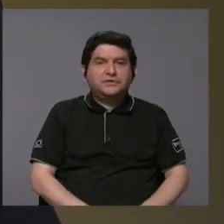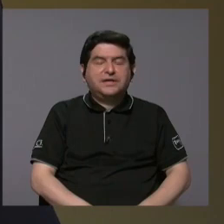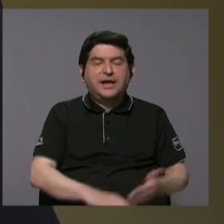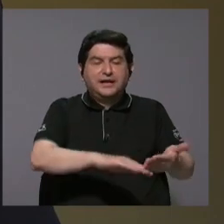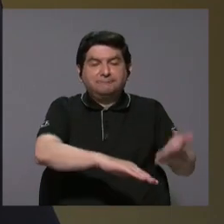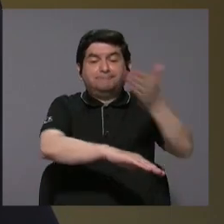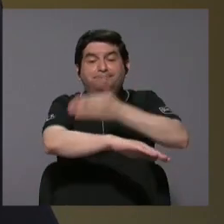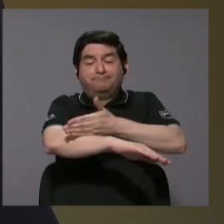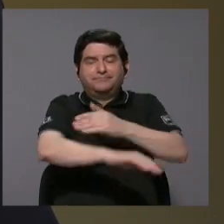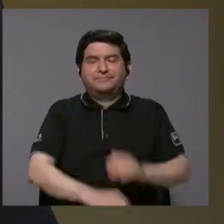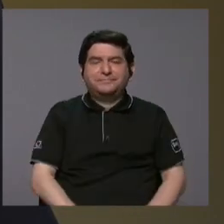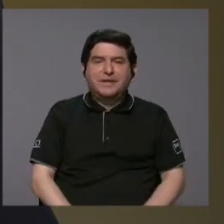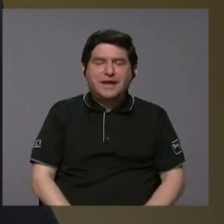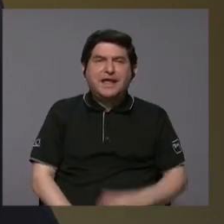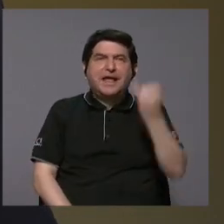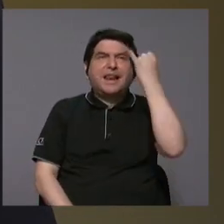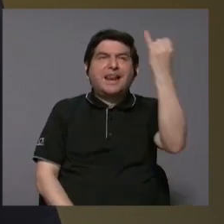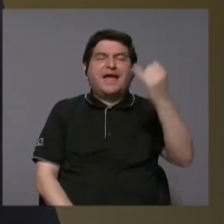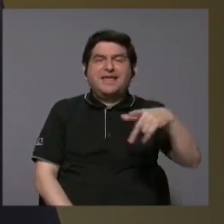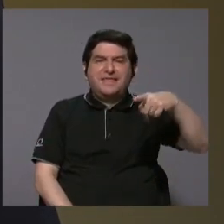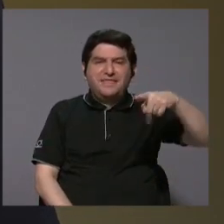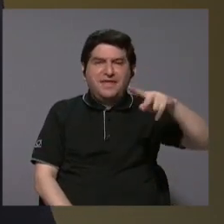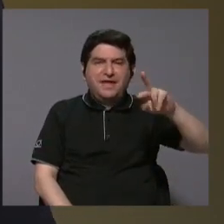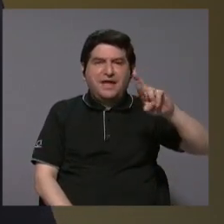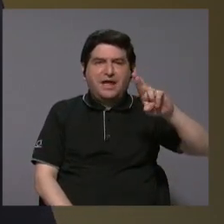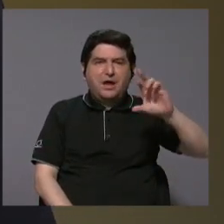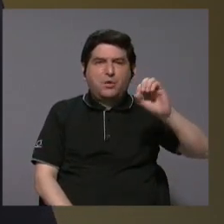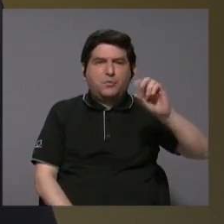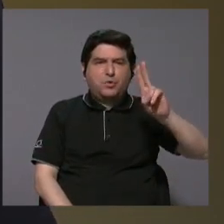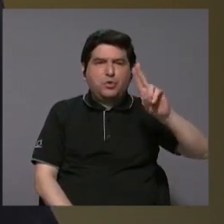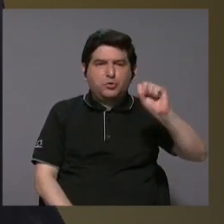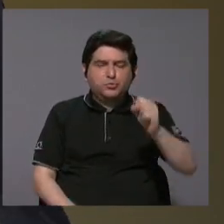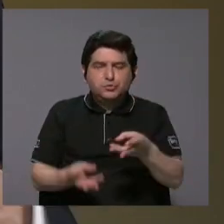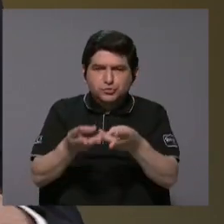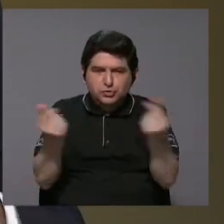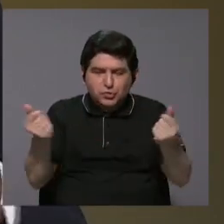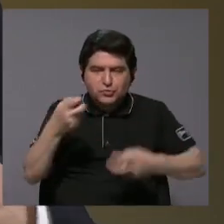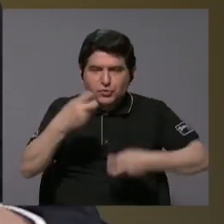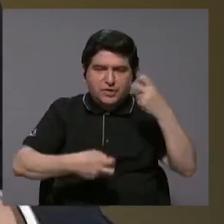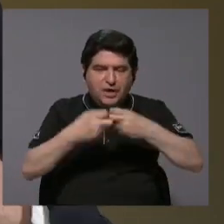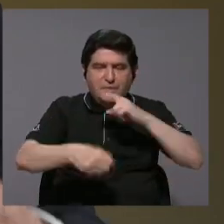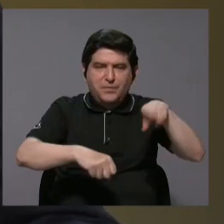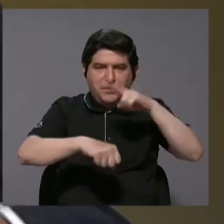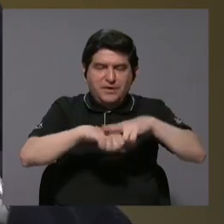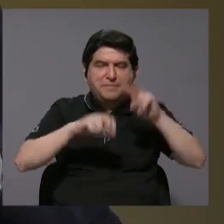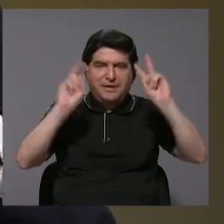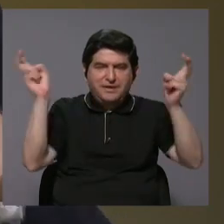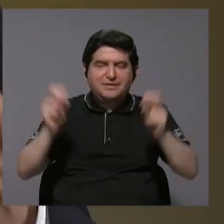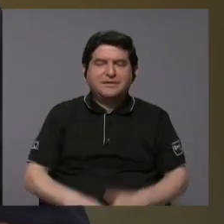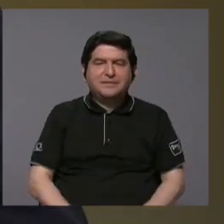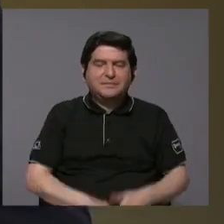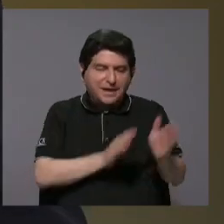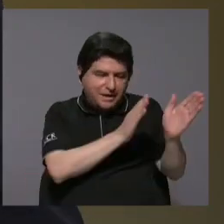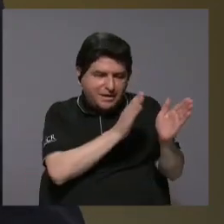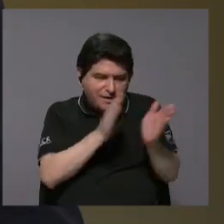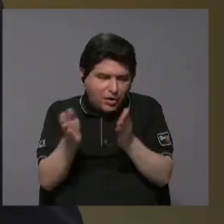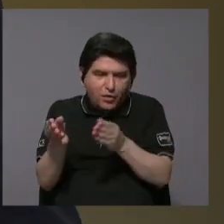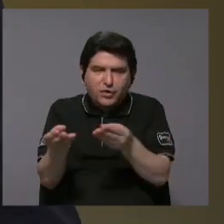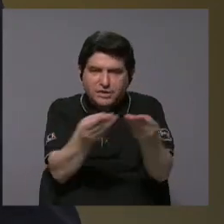la vocación de PRODUS es tratar de ayudar a resolver los problemas nacionales de los temas de ordenamiento territorial,